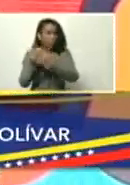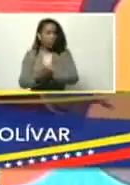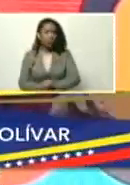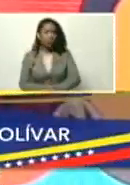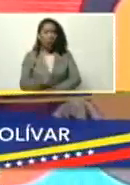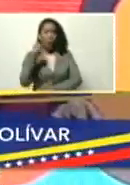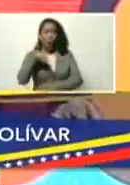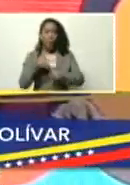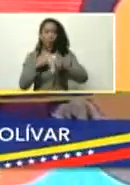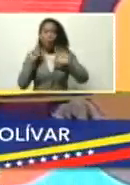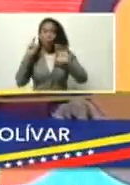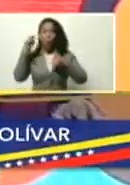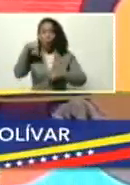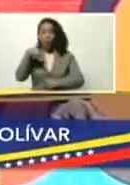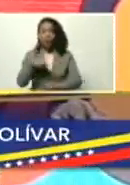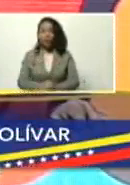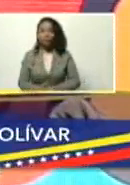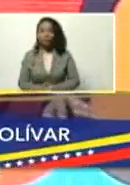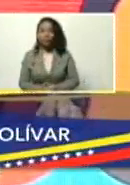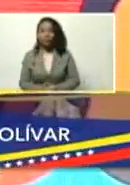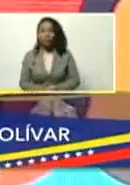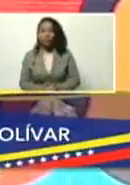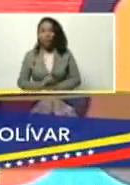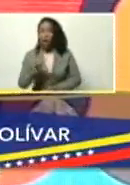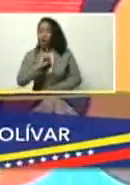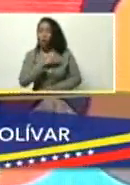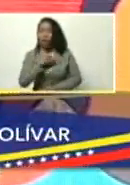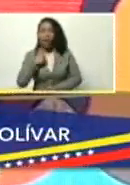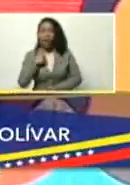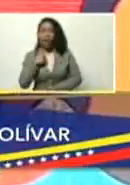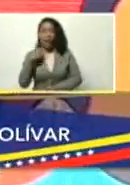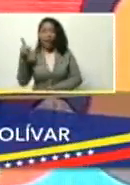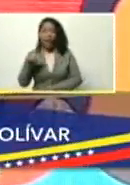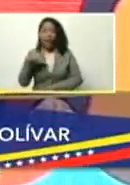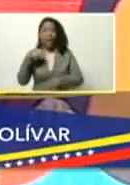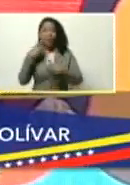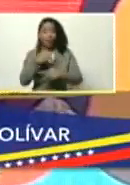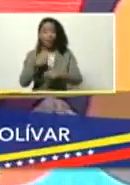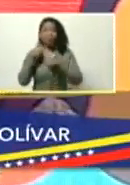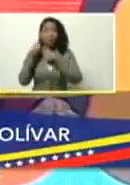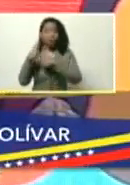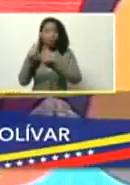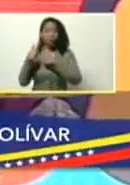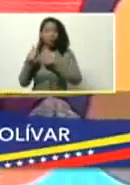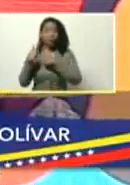hoy por hoy? Y no quiere decir que TikTok sea malo, TikTok es bueno.